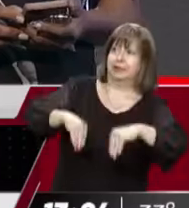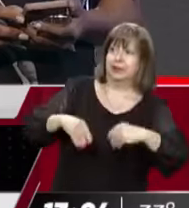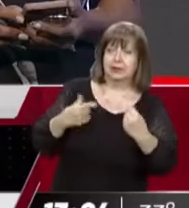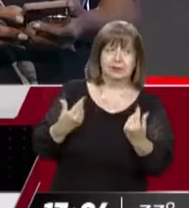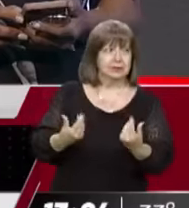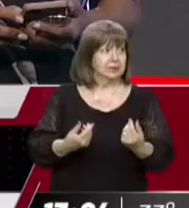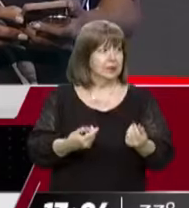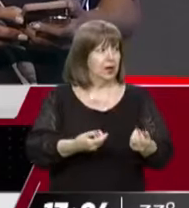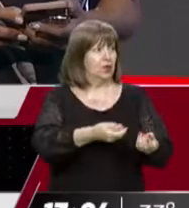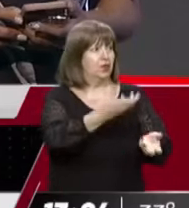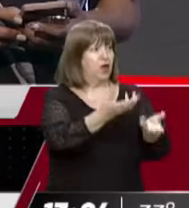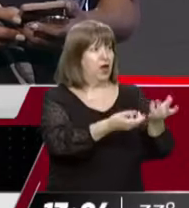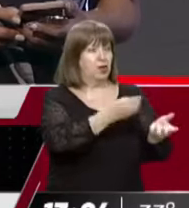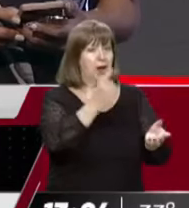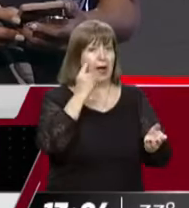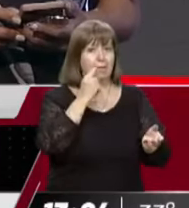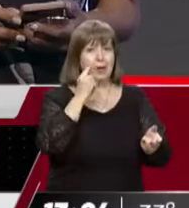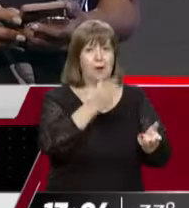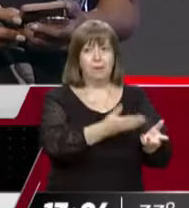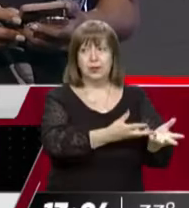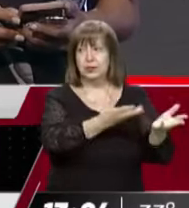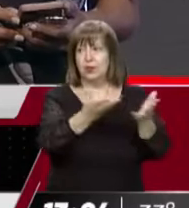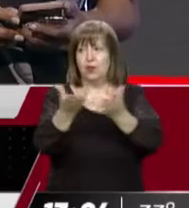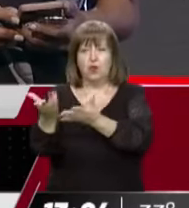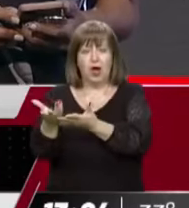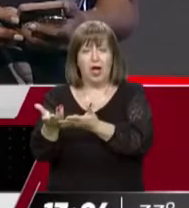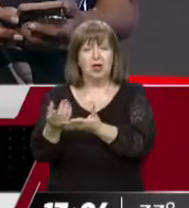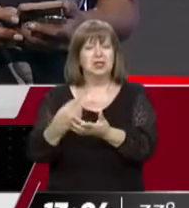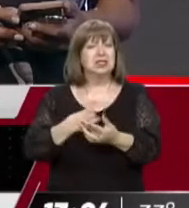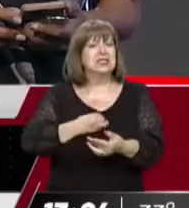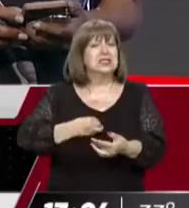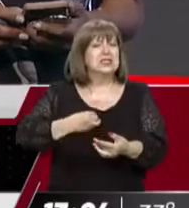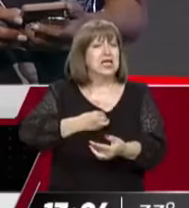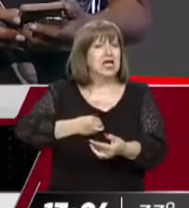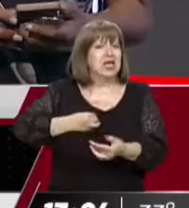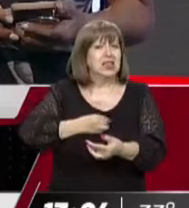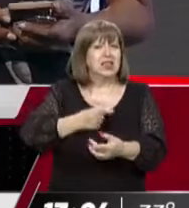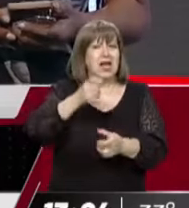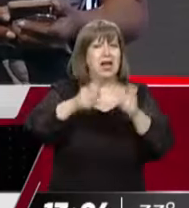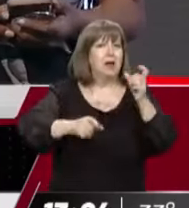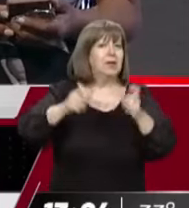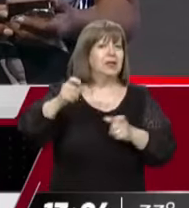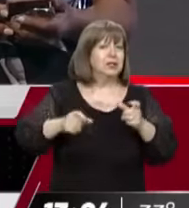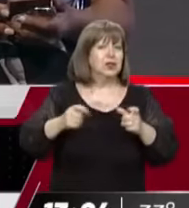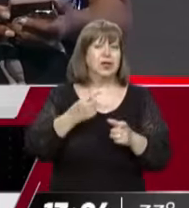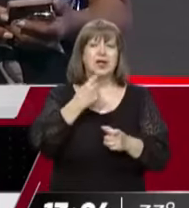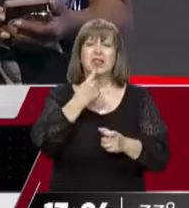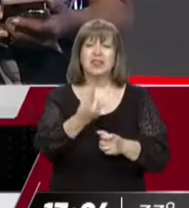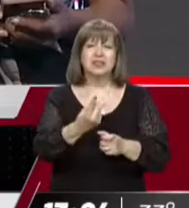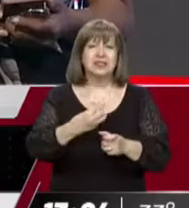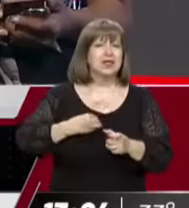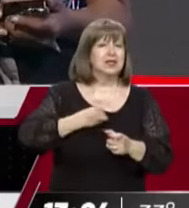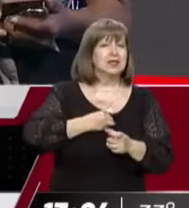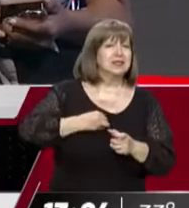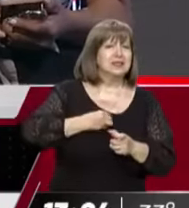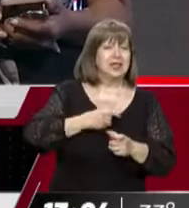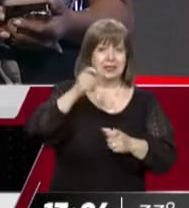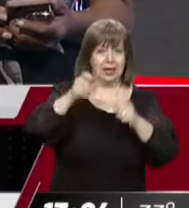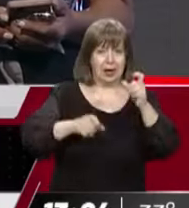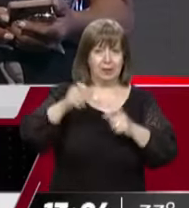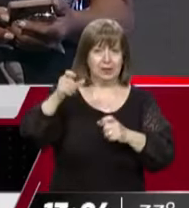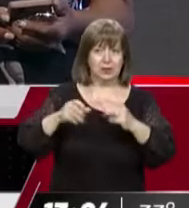quien se le ocurrió hacer un incendio con ganas de hacer un daño. ¿Qué sensación estás percibiendo ahí en los damnificados?